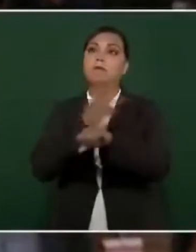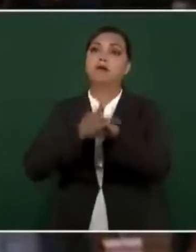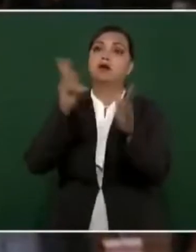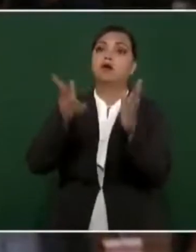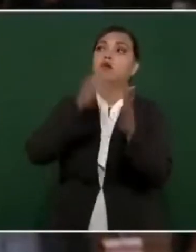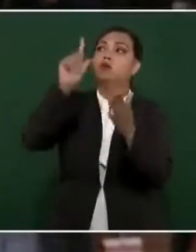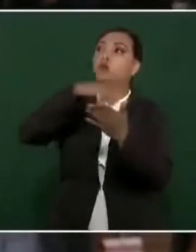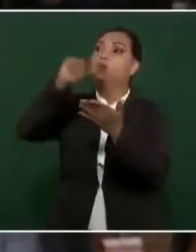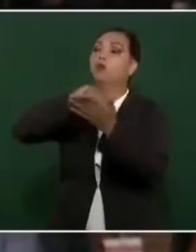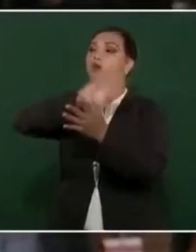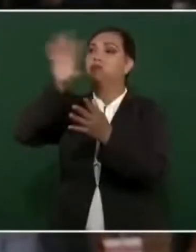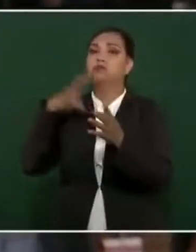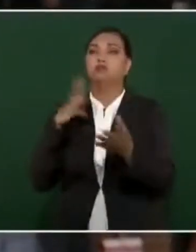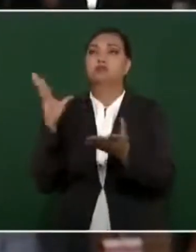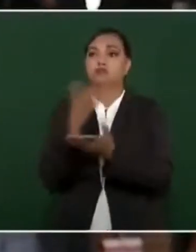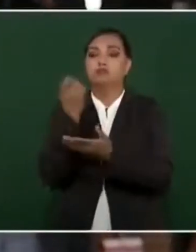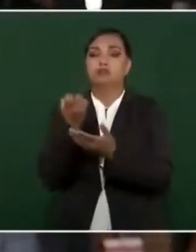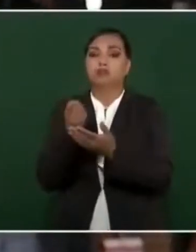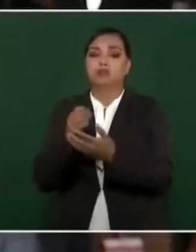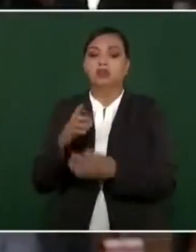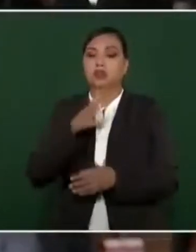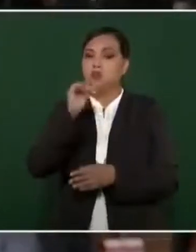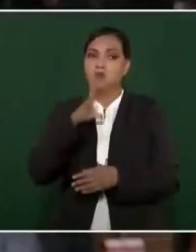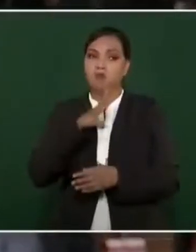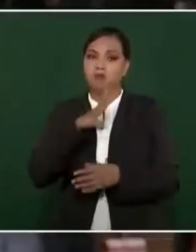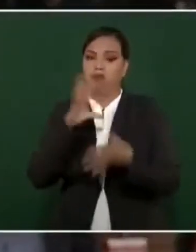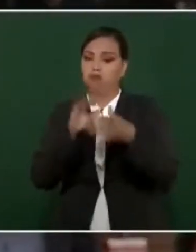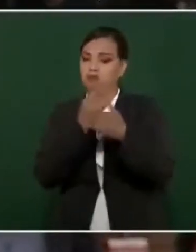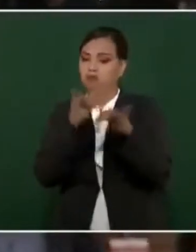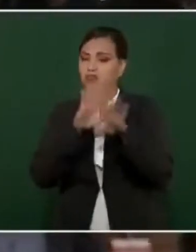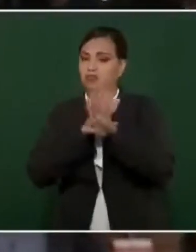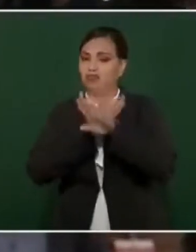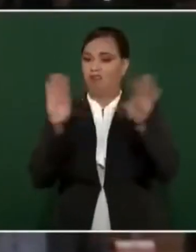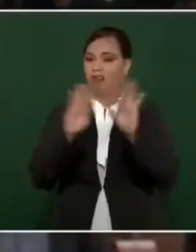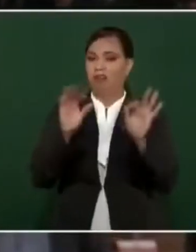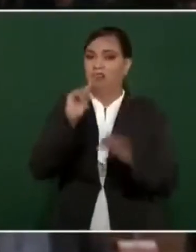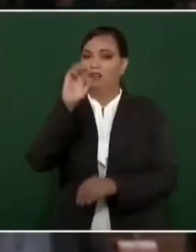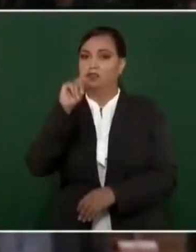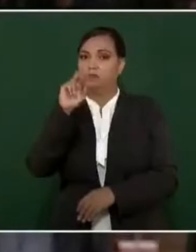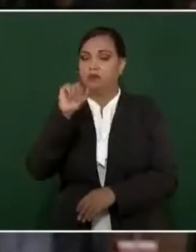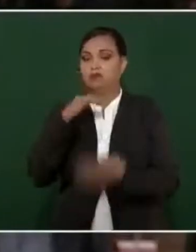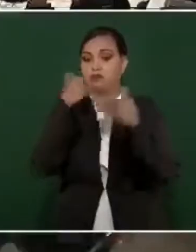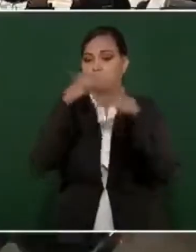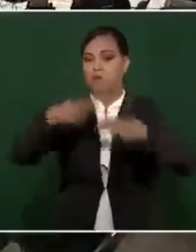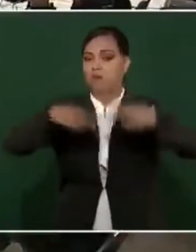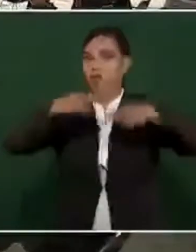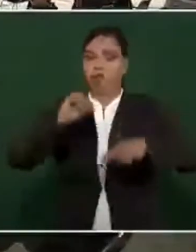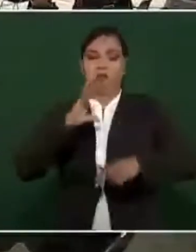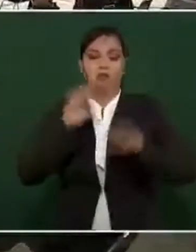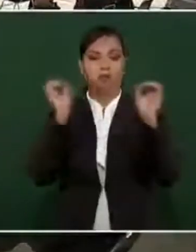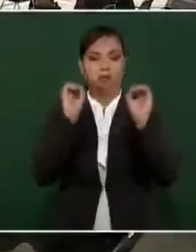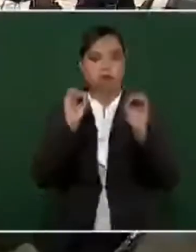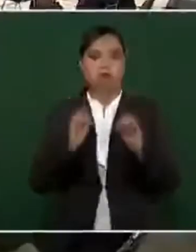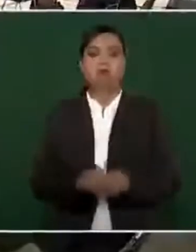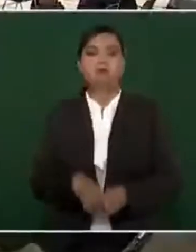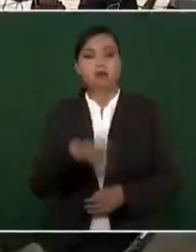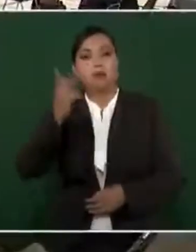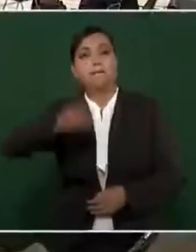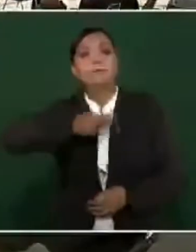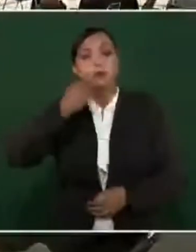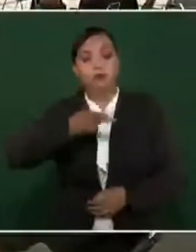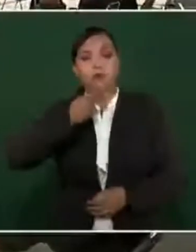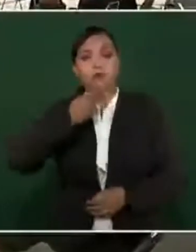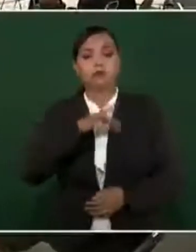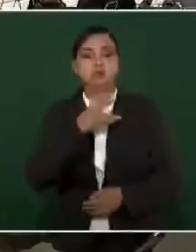a este tipo de empresas. Y pues la pregunta es en el sentido si su gobierno federal podría regular